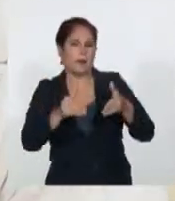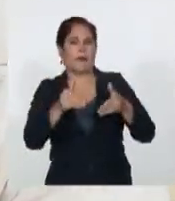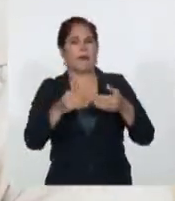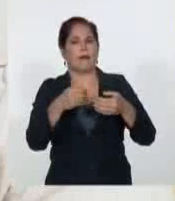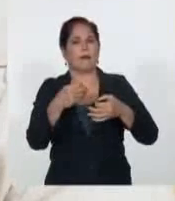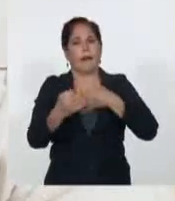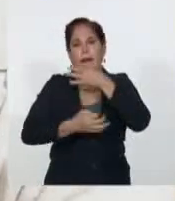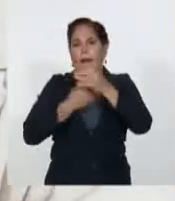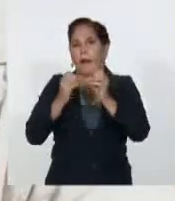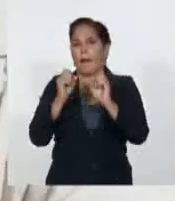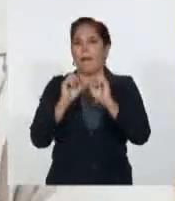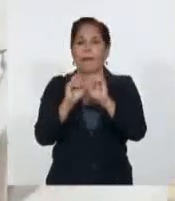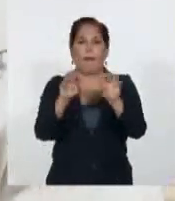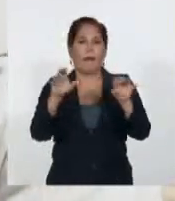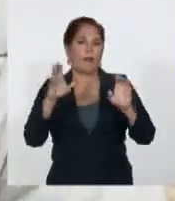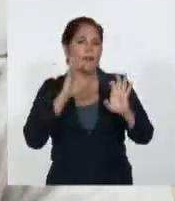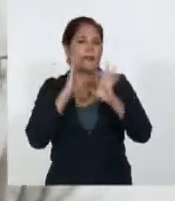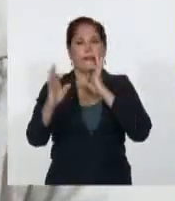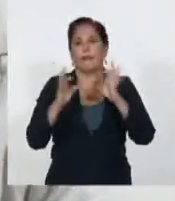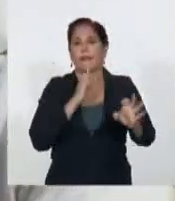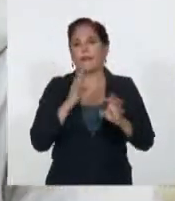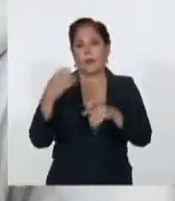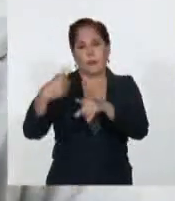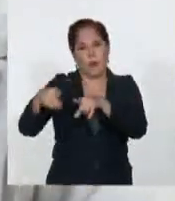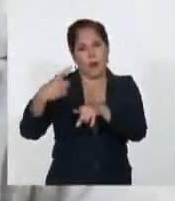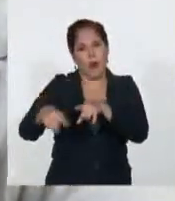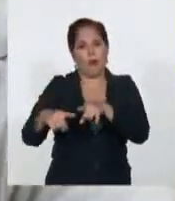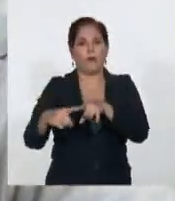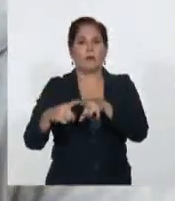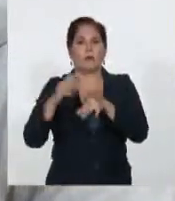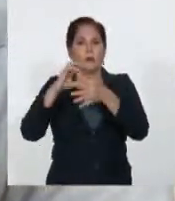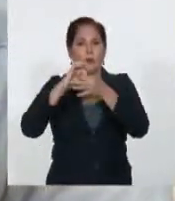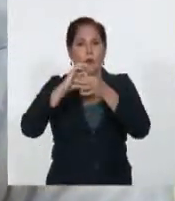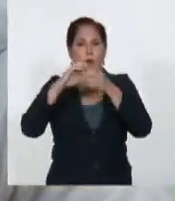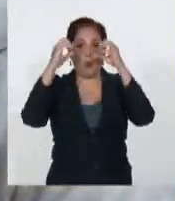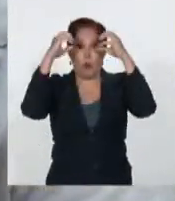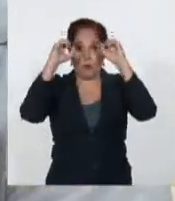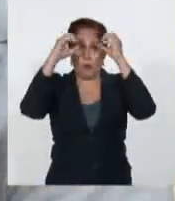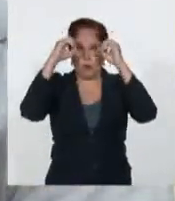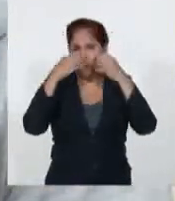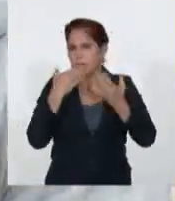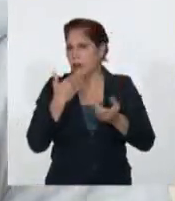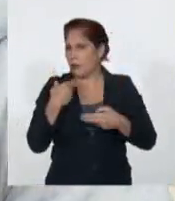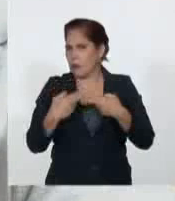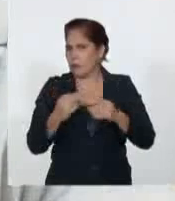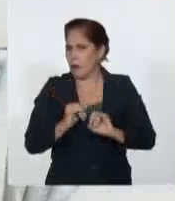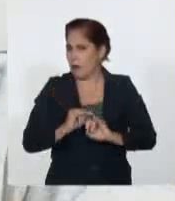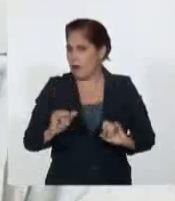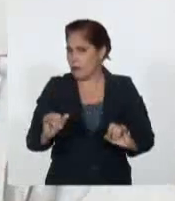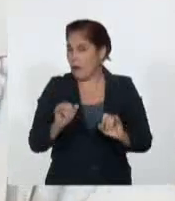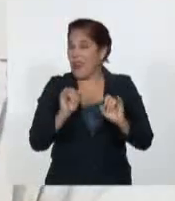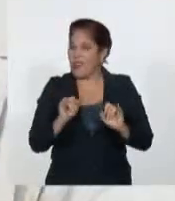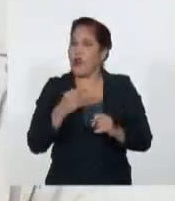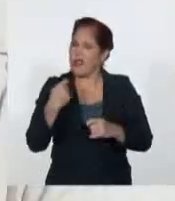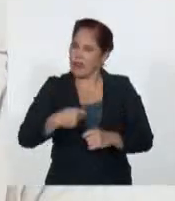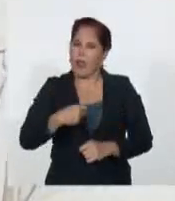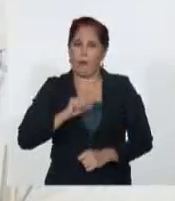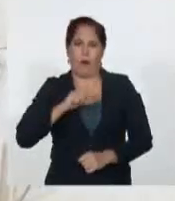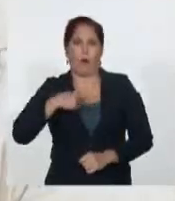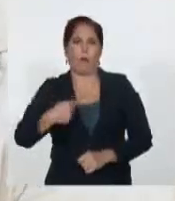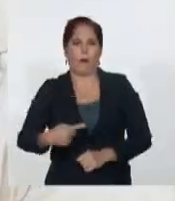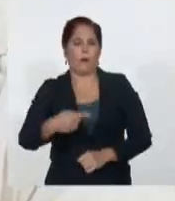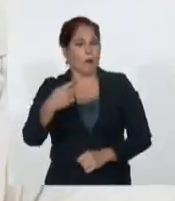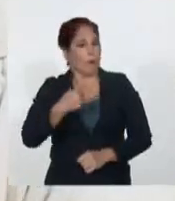mediática que tendrán estos eventos como informan o se comunican o se articulan unos con los otros son espacios que creemos en ello pero